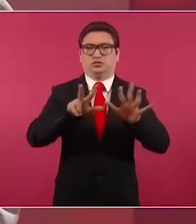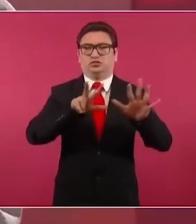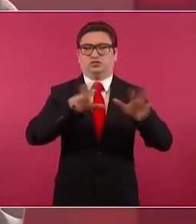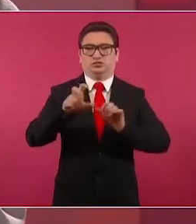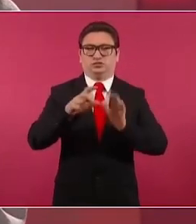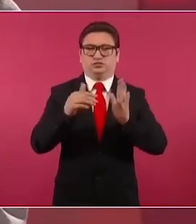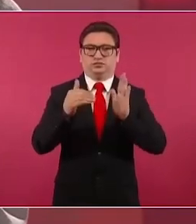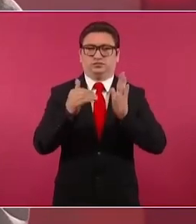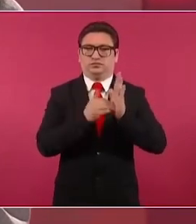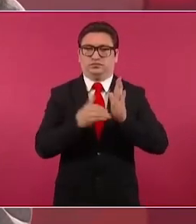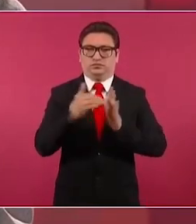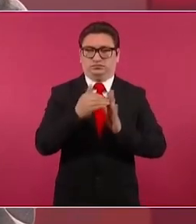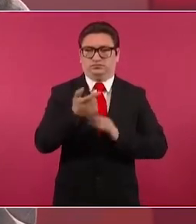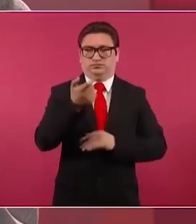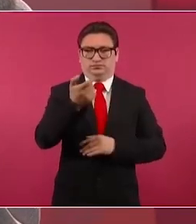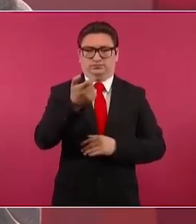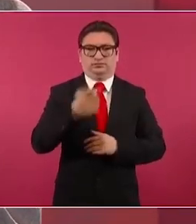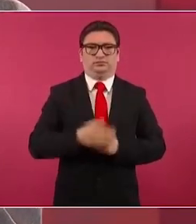2,800 millones de pesos.